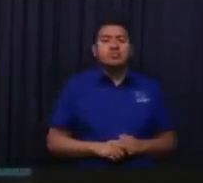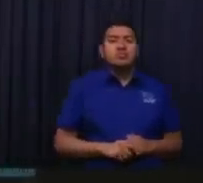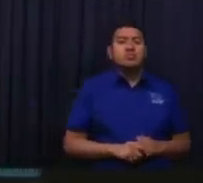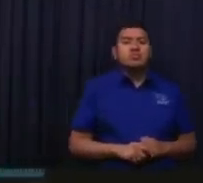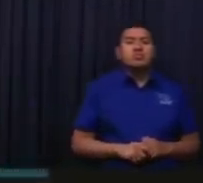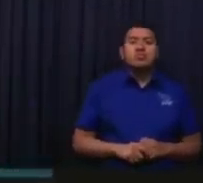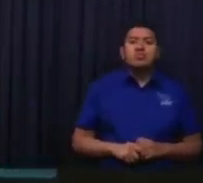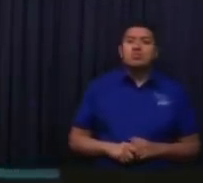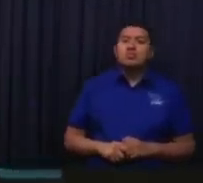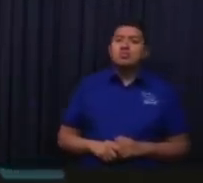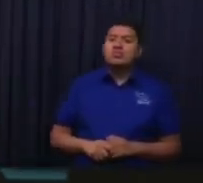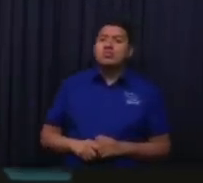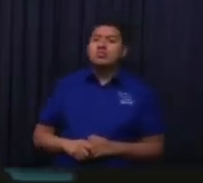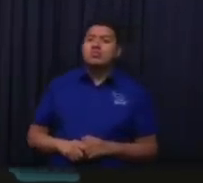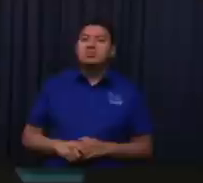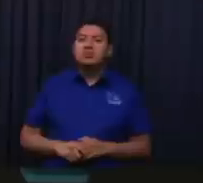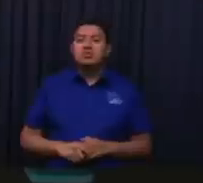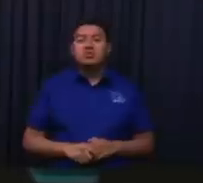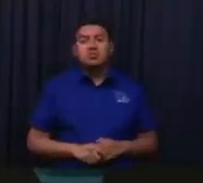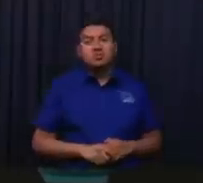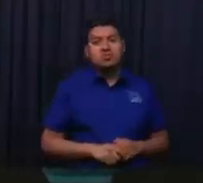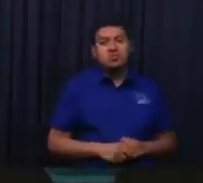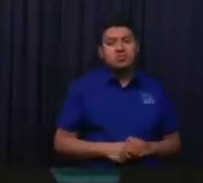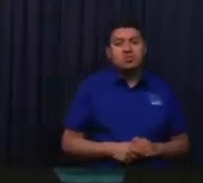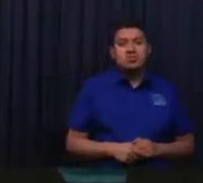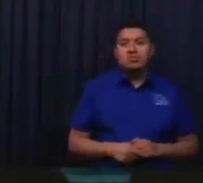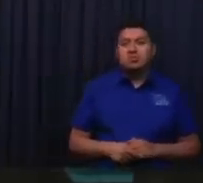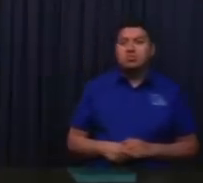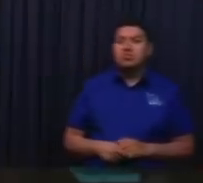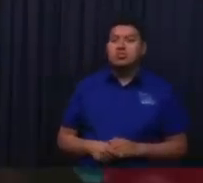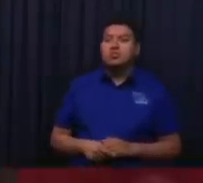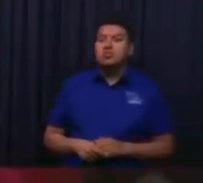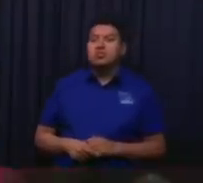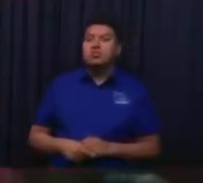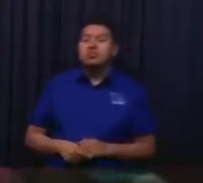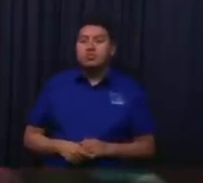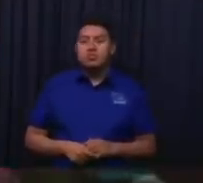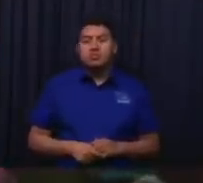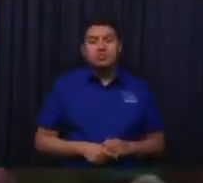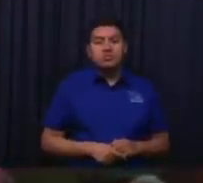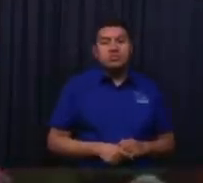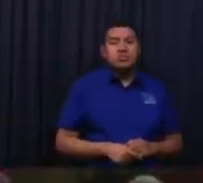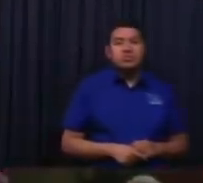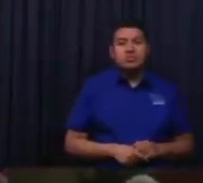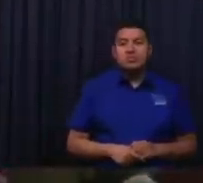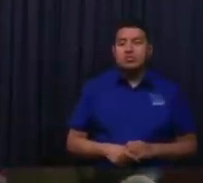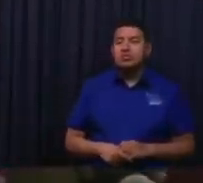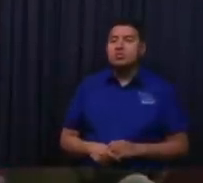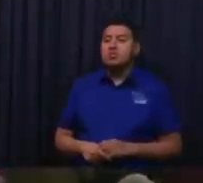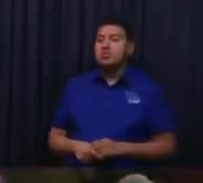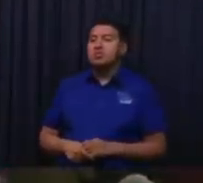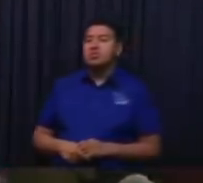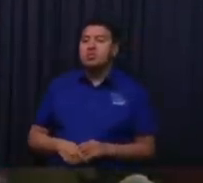una nena viene a recibir al Señor en su corazón. Si alguien le puede atender, por favor. Gloria a